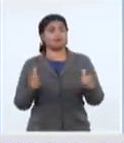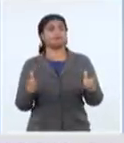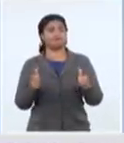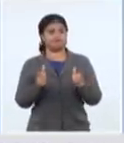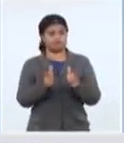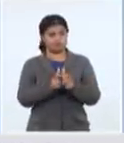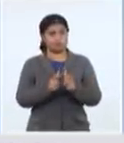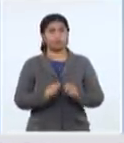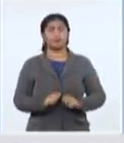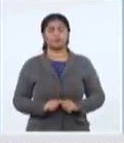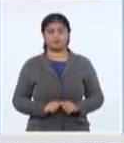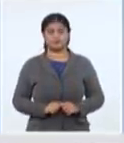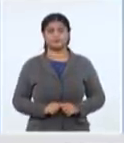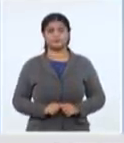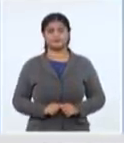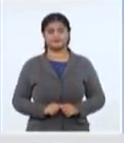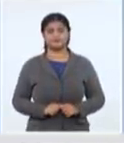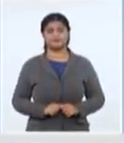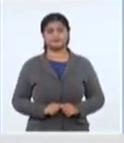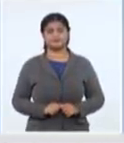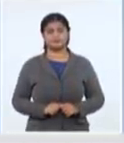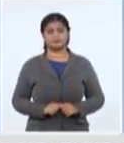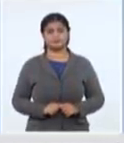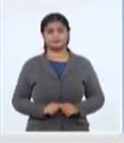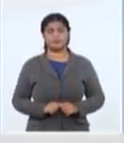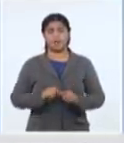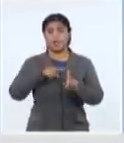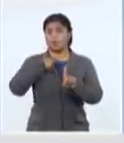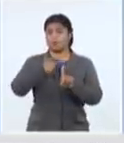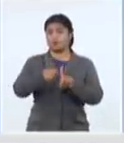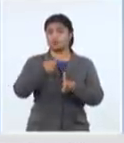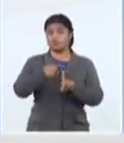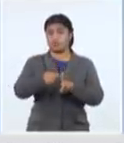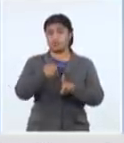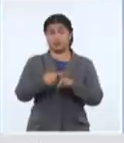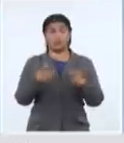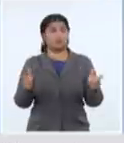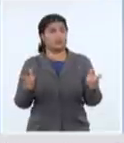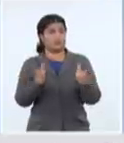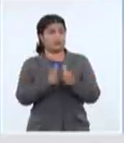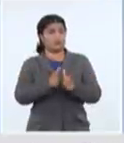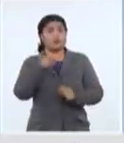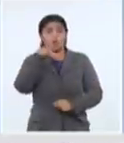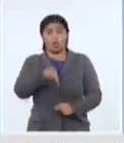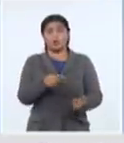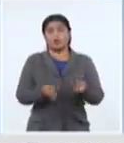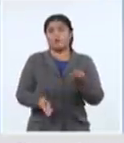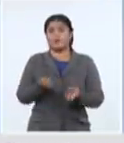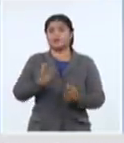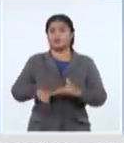Incluso estamos hablando de una reducción con respecto al día anterior, y de ellos